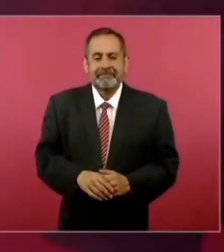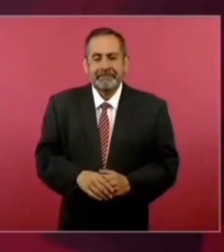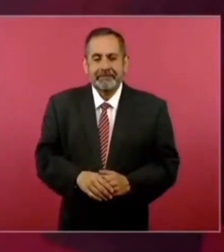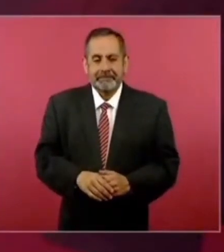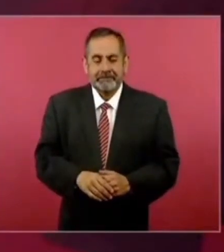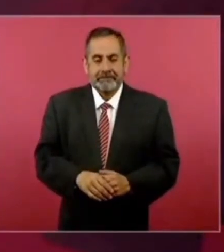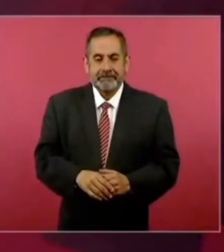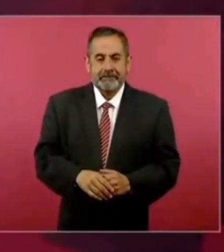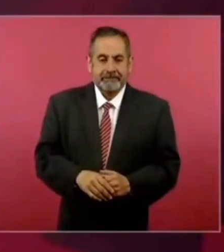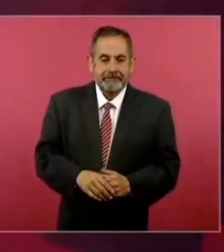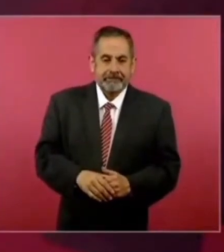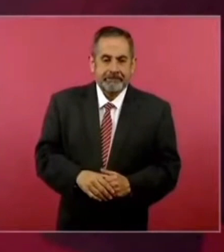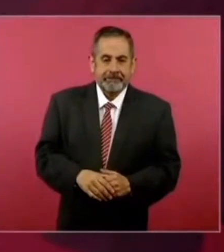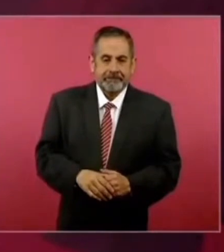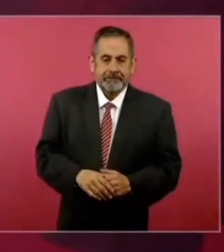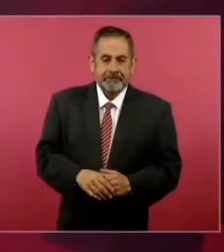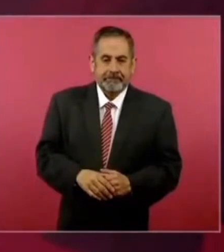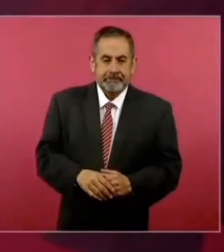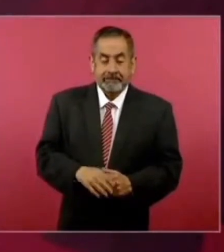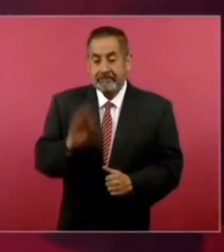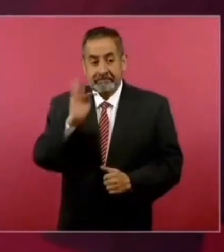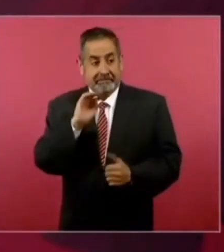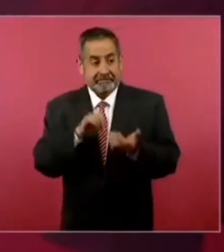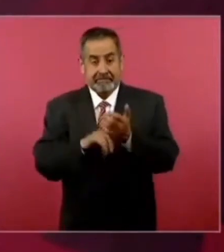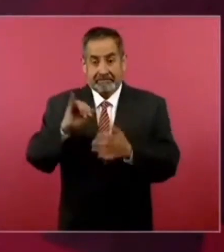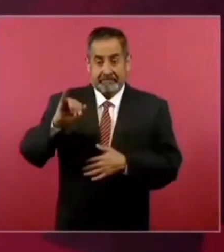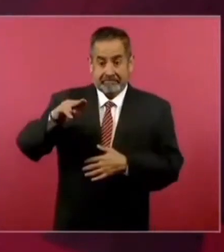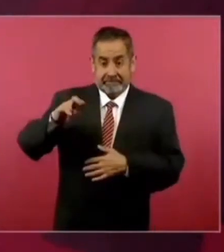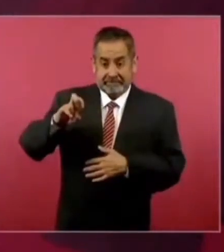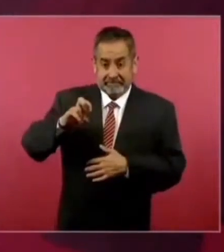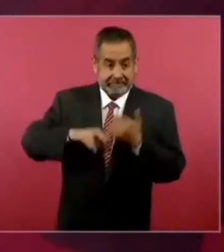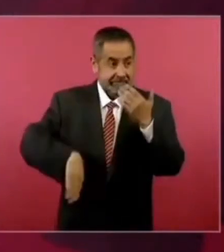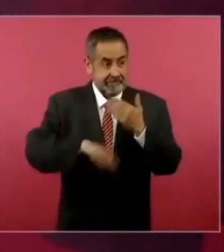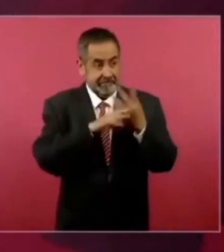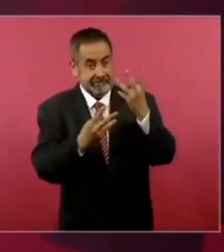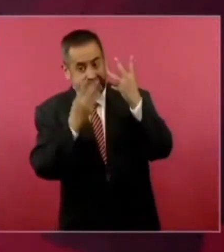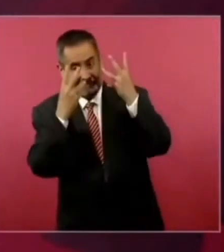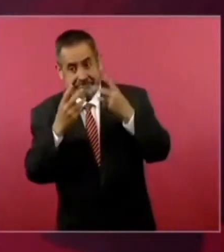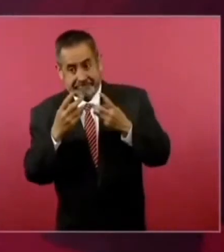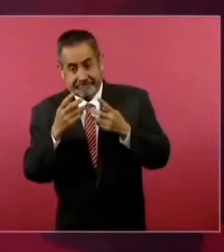No me vayan a cepillar los del INE, los del tribunal.